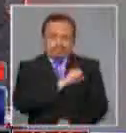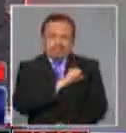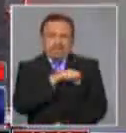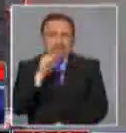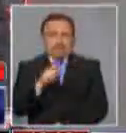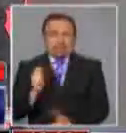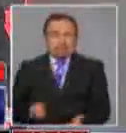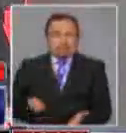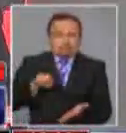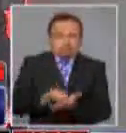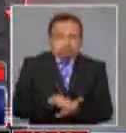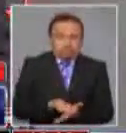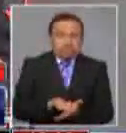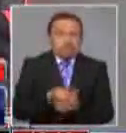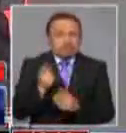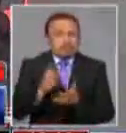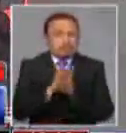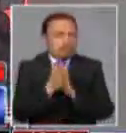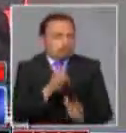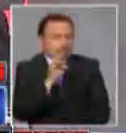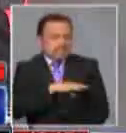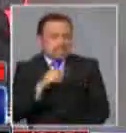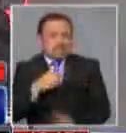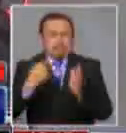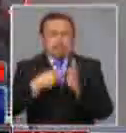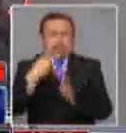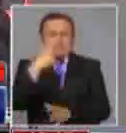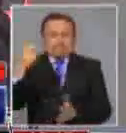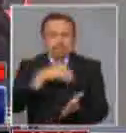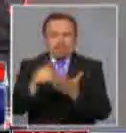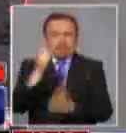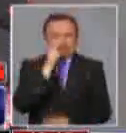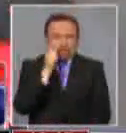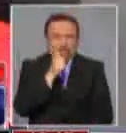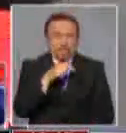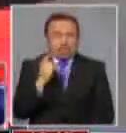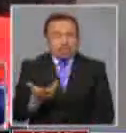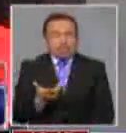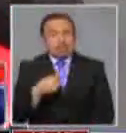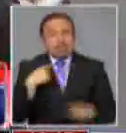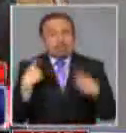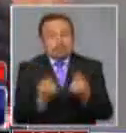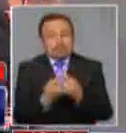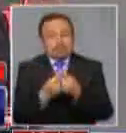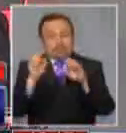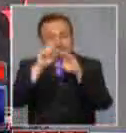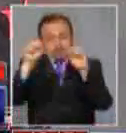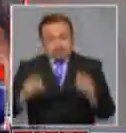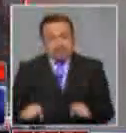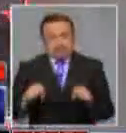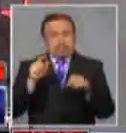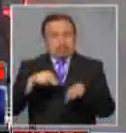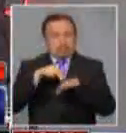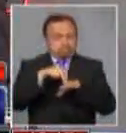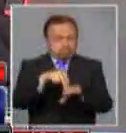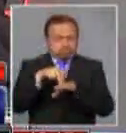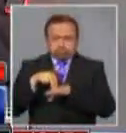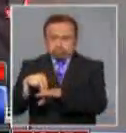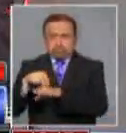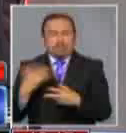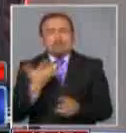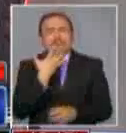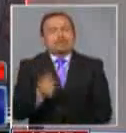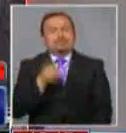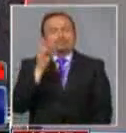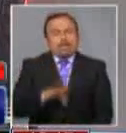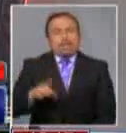financiamos con el el la plata de todos los chilenos 1,200 millones de pesos diarios entonces Si todos esos son sistemas de transporte Por qué